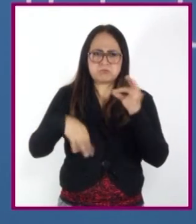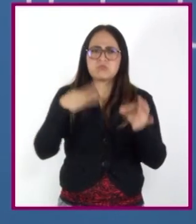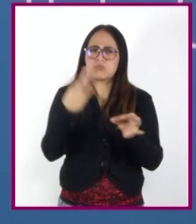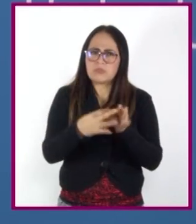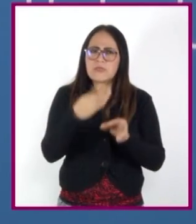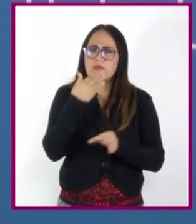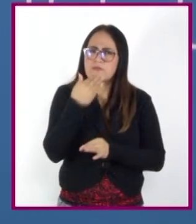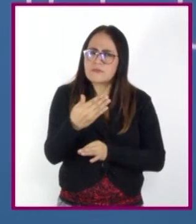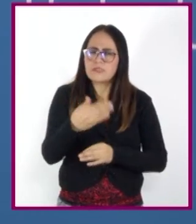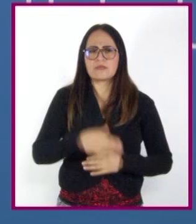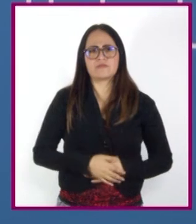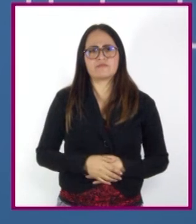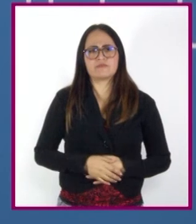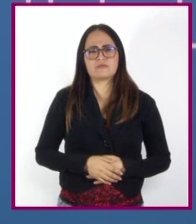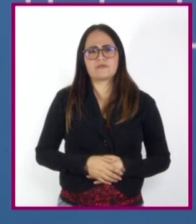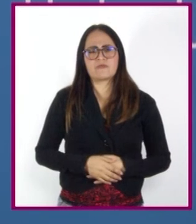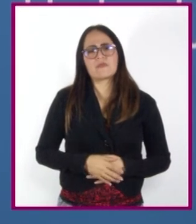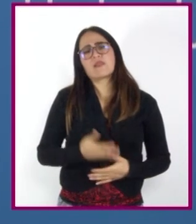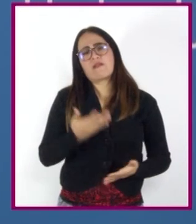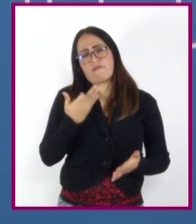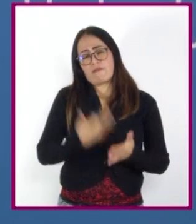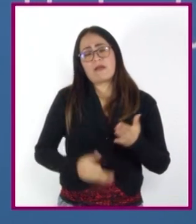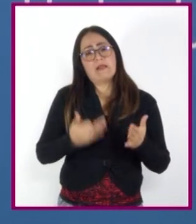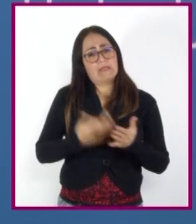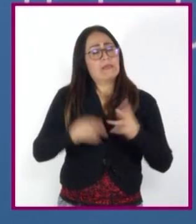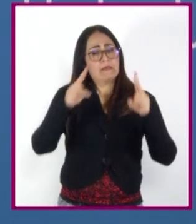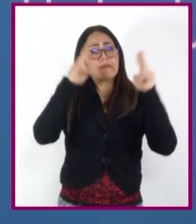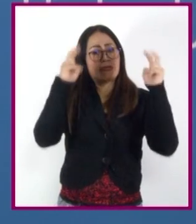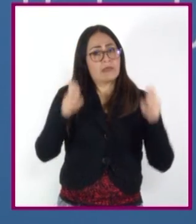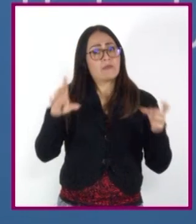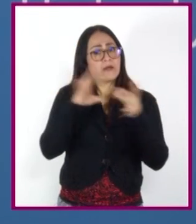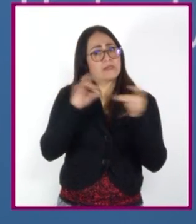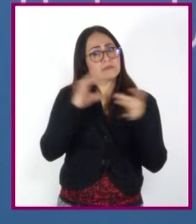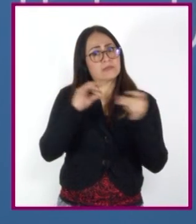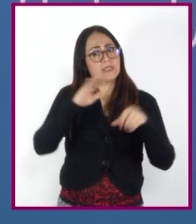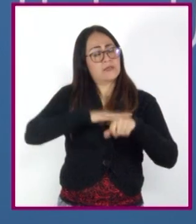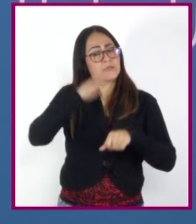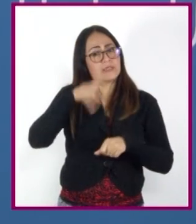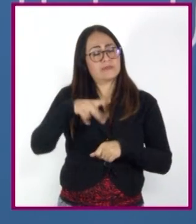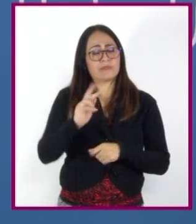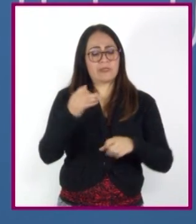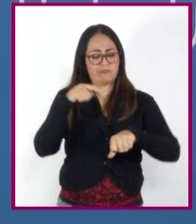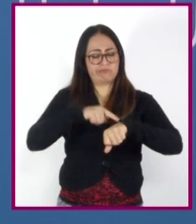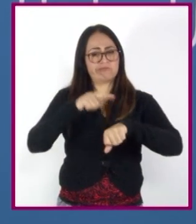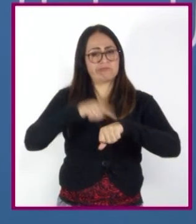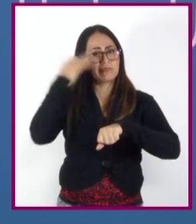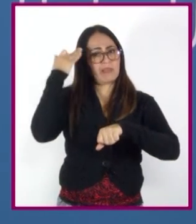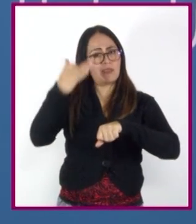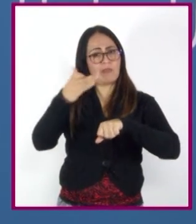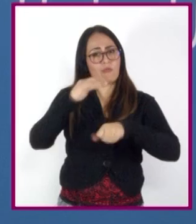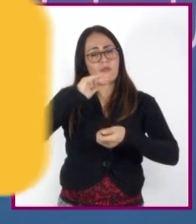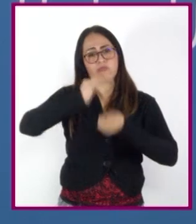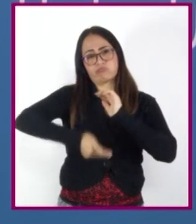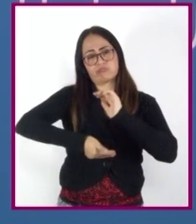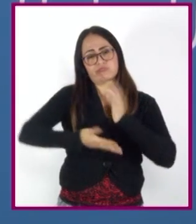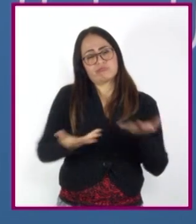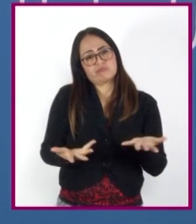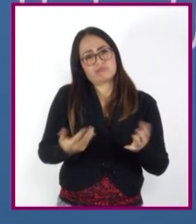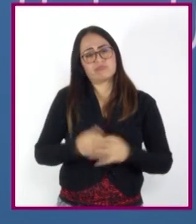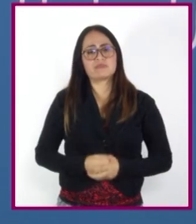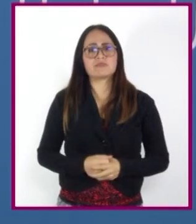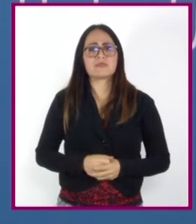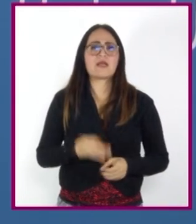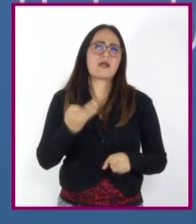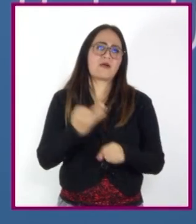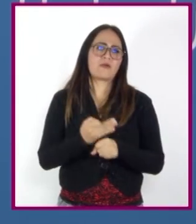Aún tenemos mucho por explorar sobre este tema, pero lamentablemente el tiempo se nos agotó. Nos quedamos